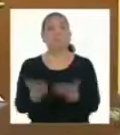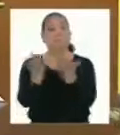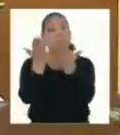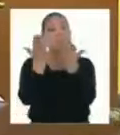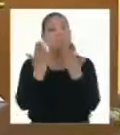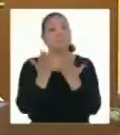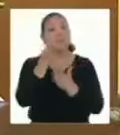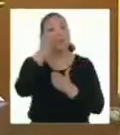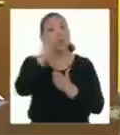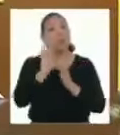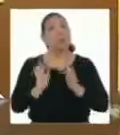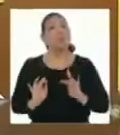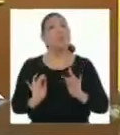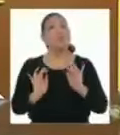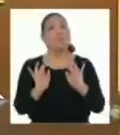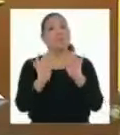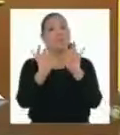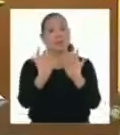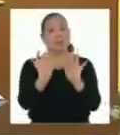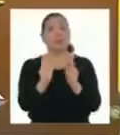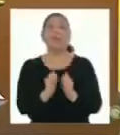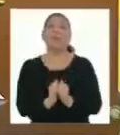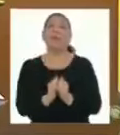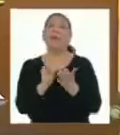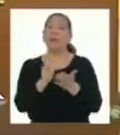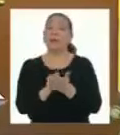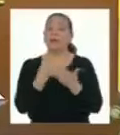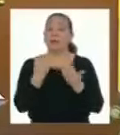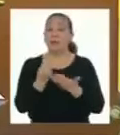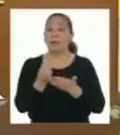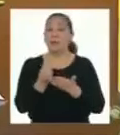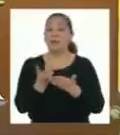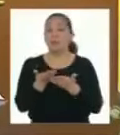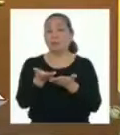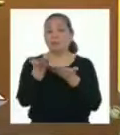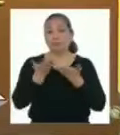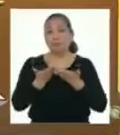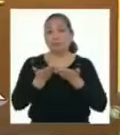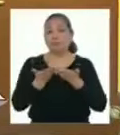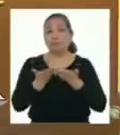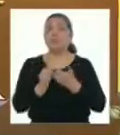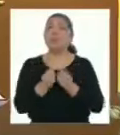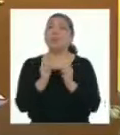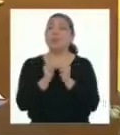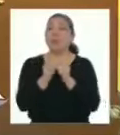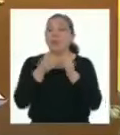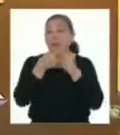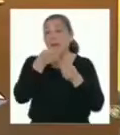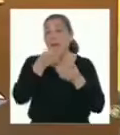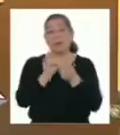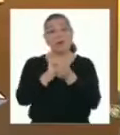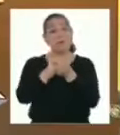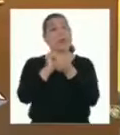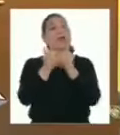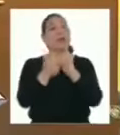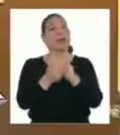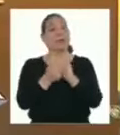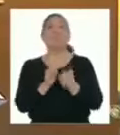Concédenos, Dios de misericordia, que estos alimentos que nos han saciado nos